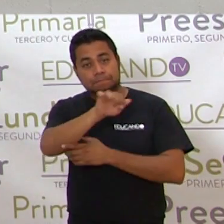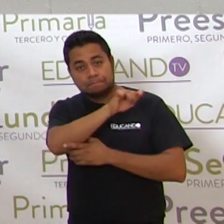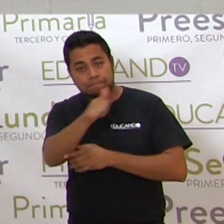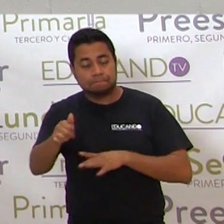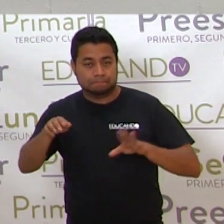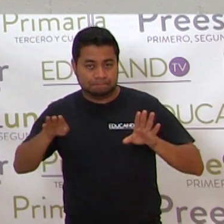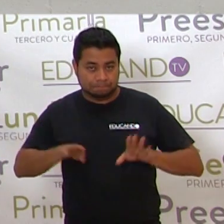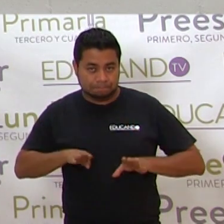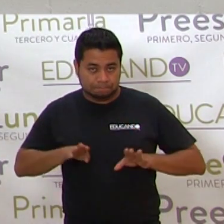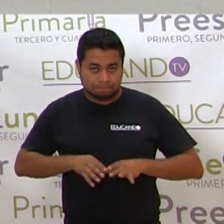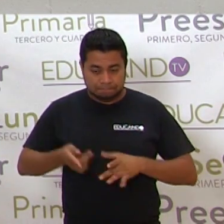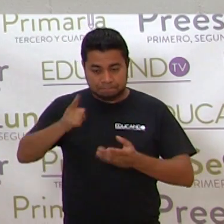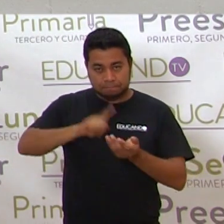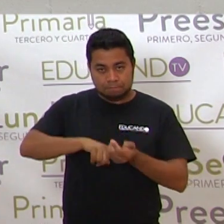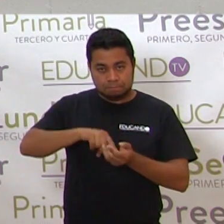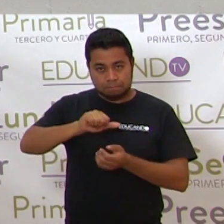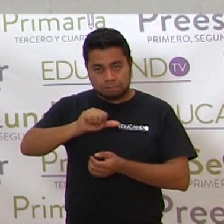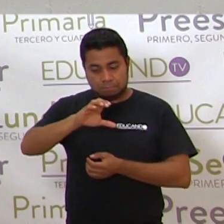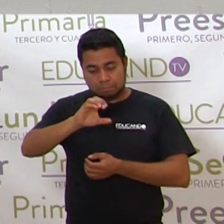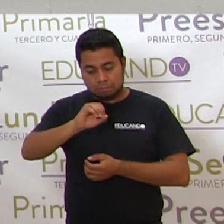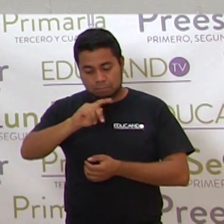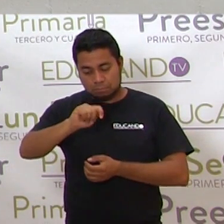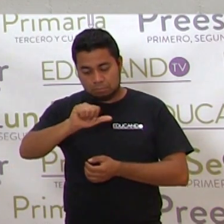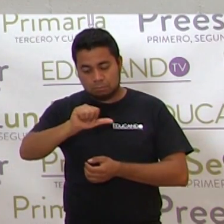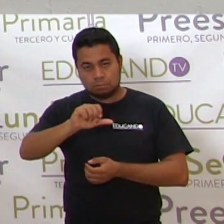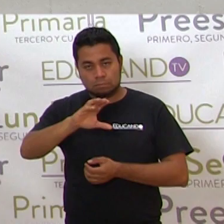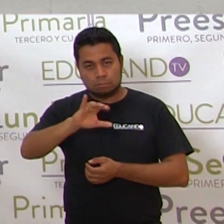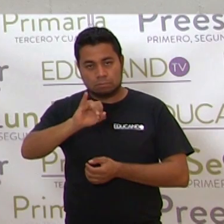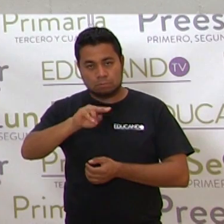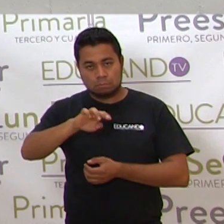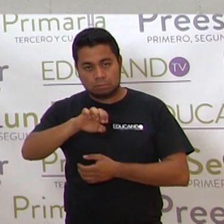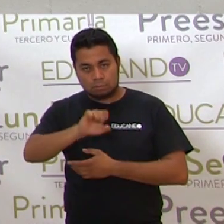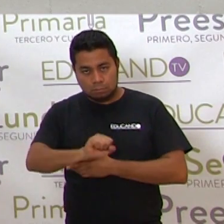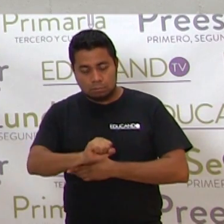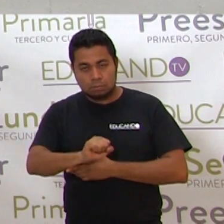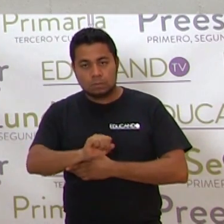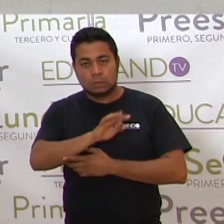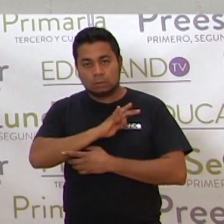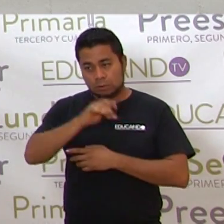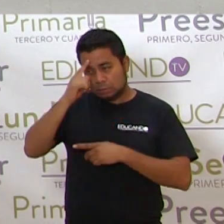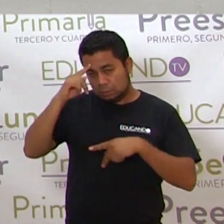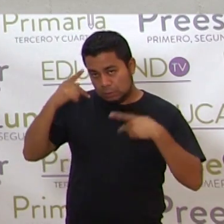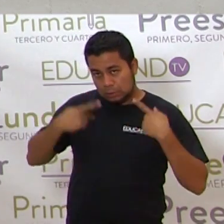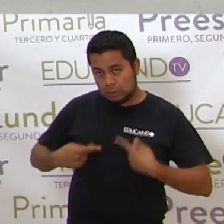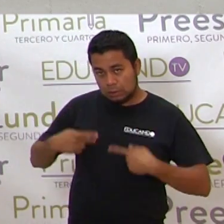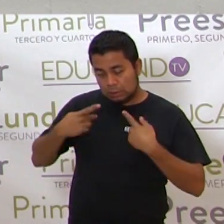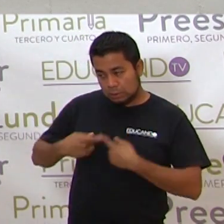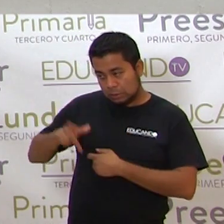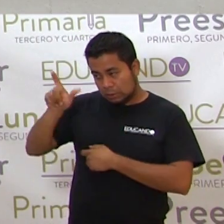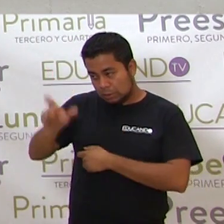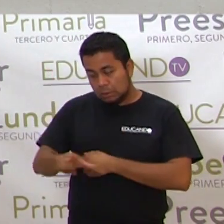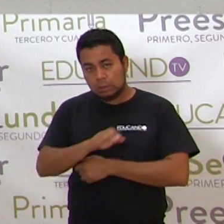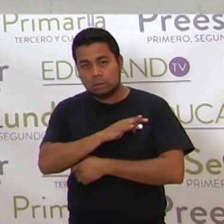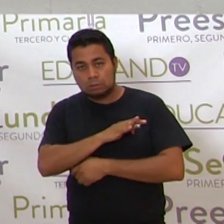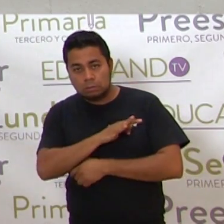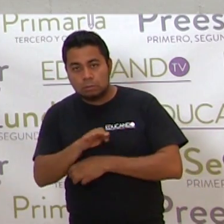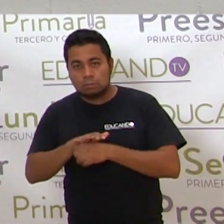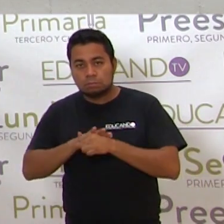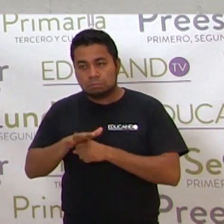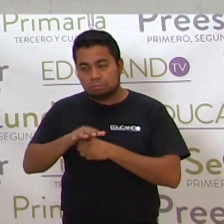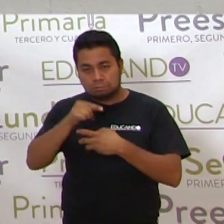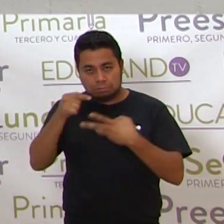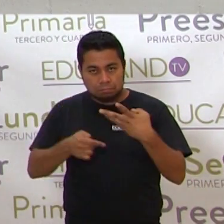las acotaciones es que nos va a permitir o le va a permitir a los personajes identificar lo